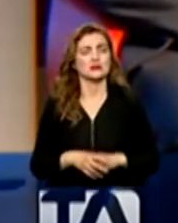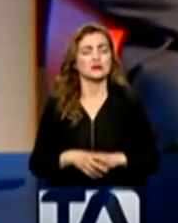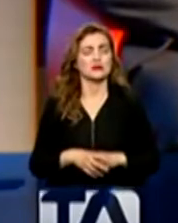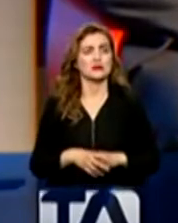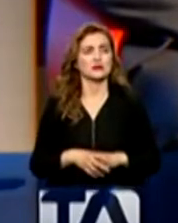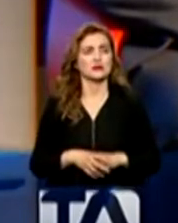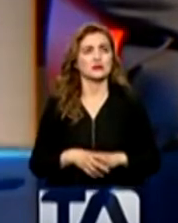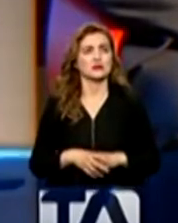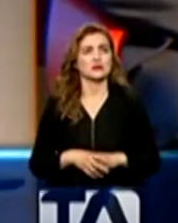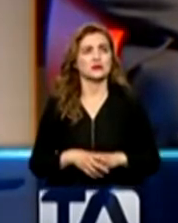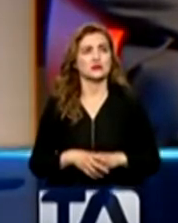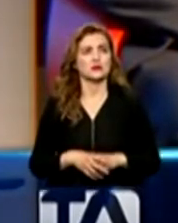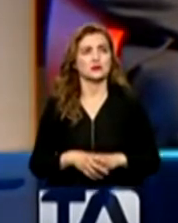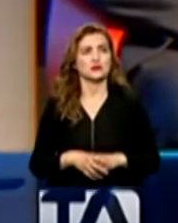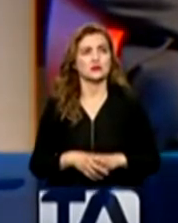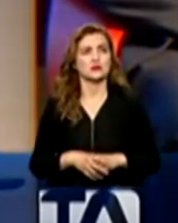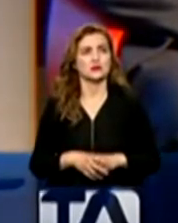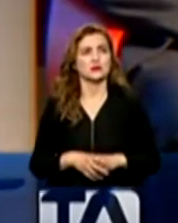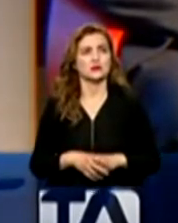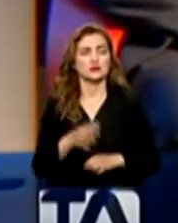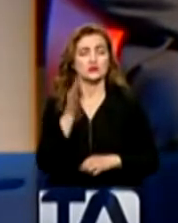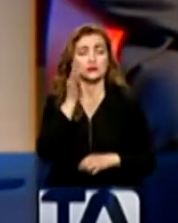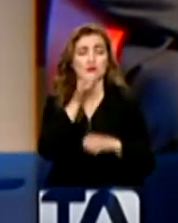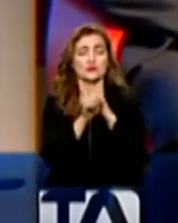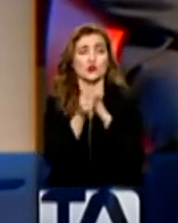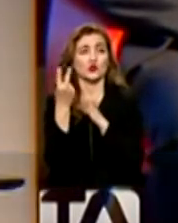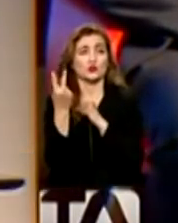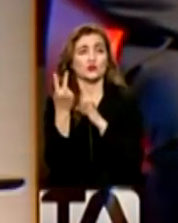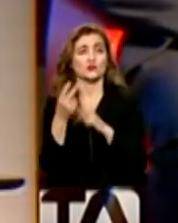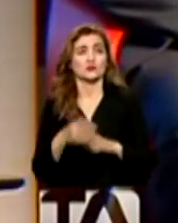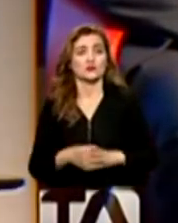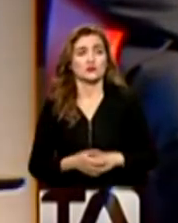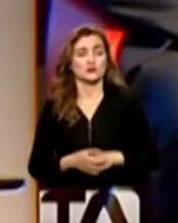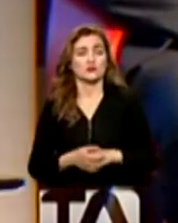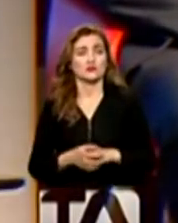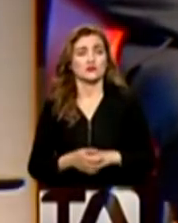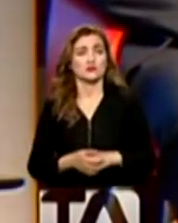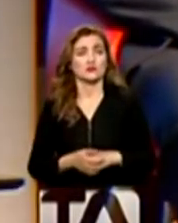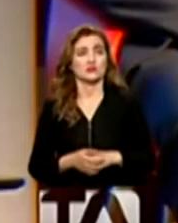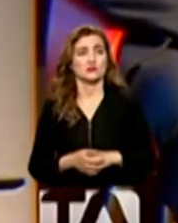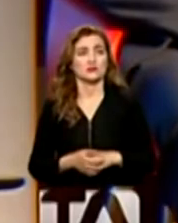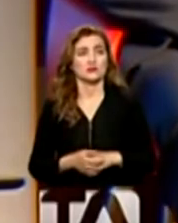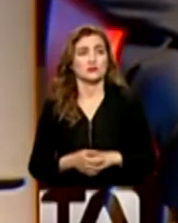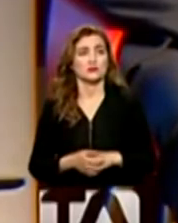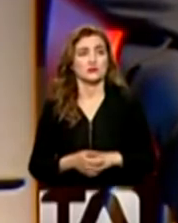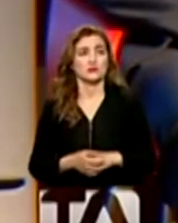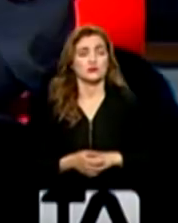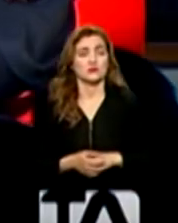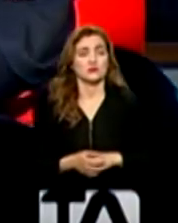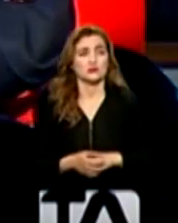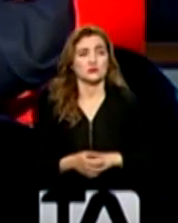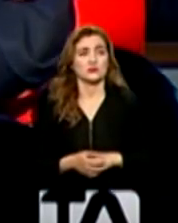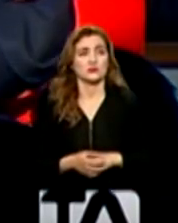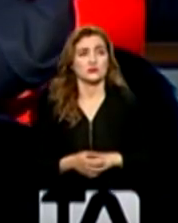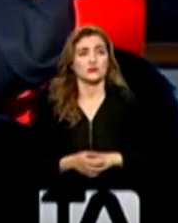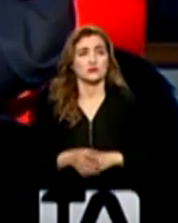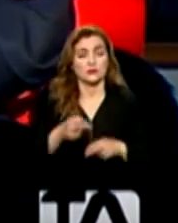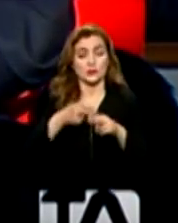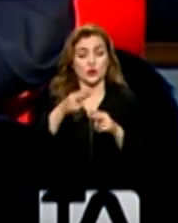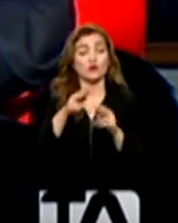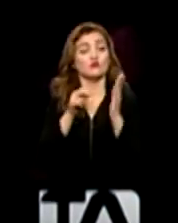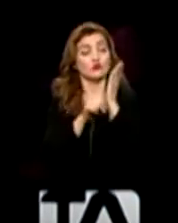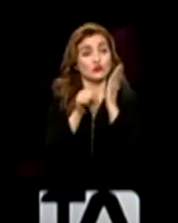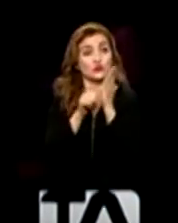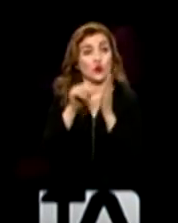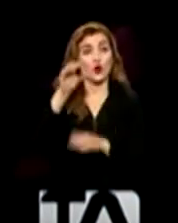perspectiva mayor a los 2 años, la posibilidad de que volvamos a tener tasas de crecimiento. Por su parte, el exministro Fausto